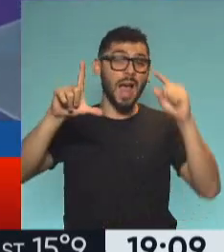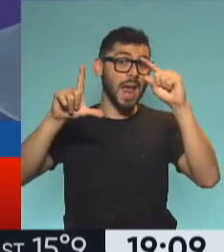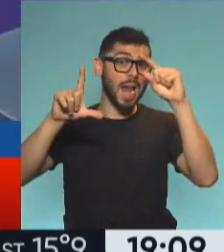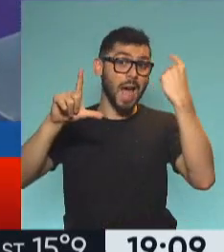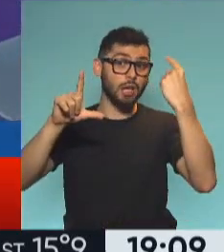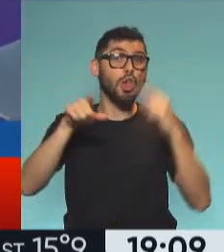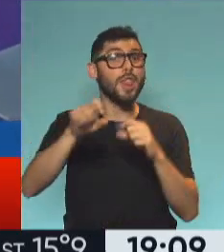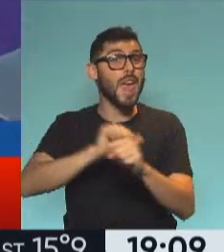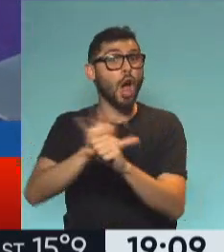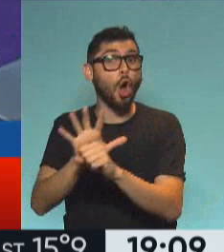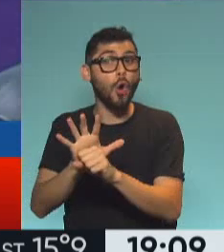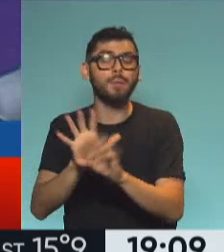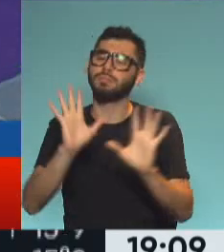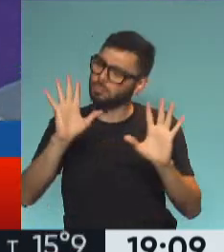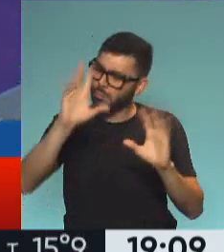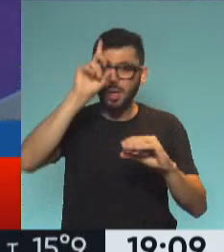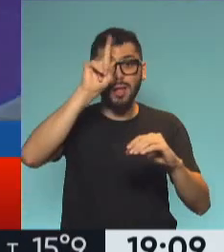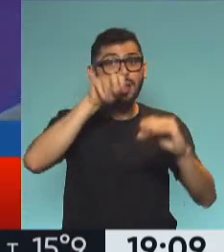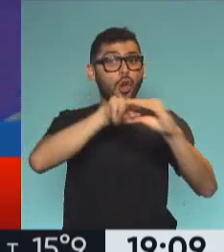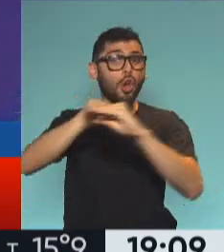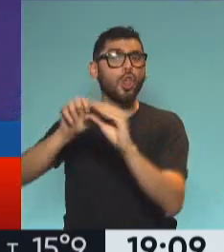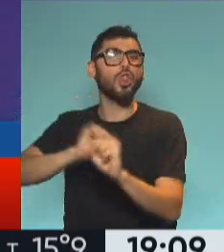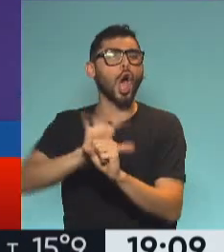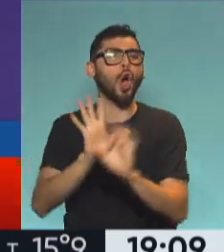solamente por coronavirus. Los que solo coronavirus esto. Sí.